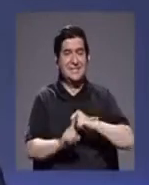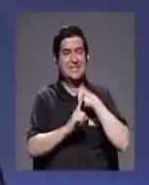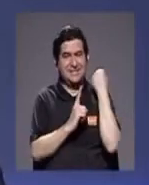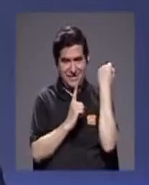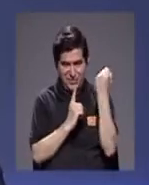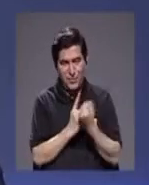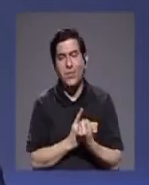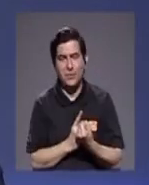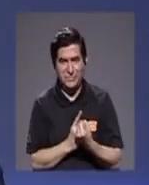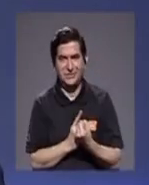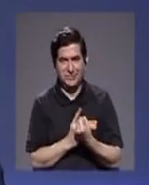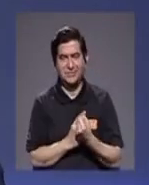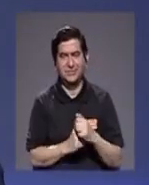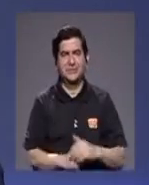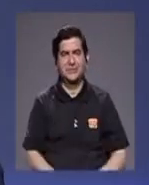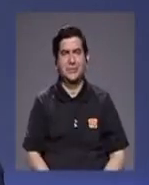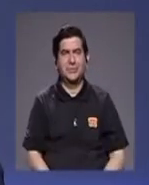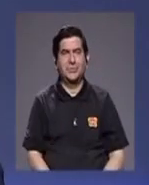condición,